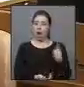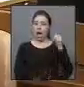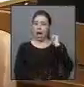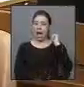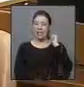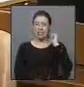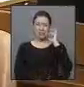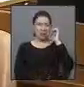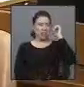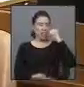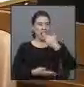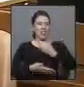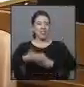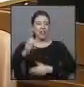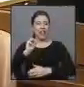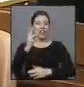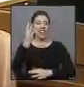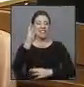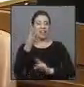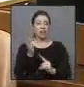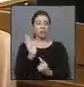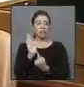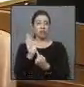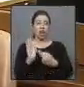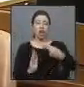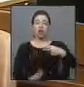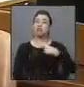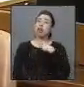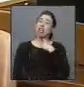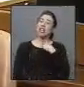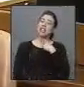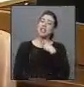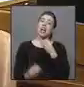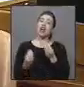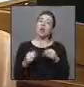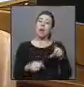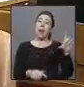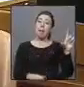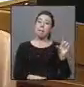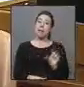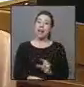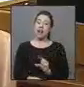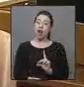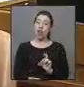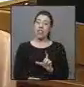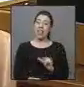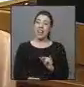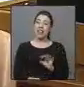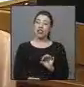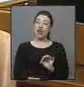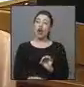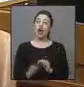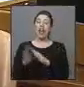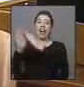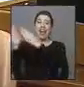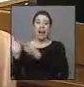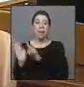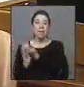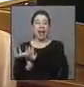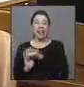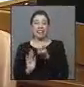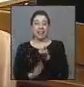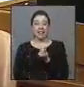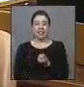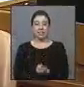Ayer, o antes de ayer, en el diario La Tercera, aparecía una noticia interesante respecto a cómo han bajado los delitos vinculados con cajeros automáticos.